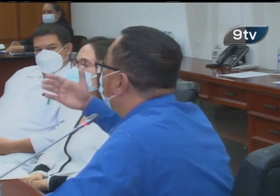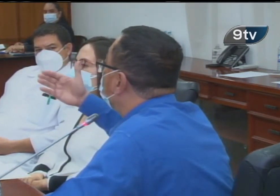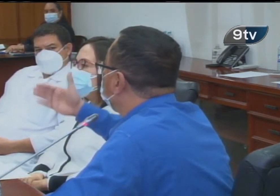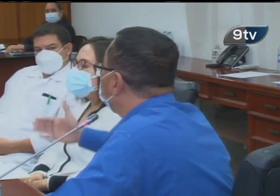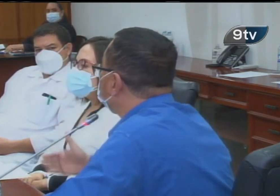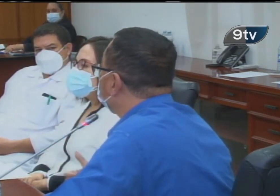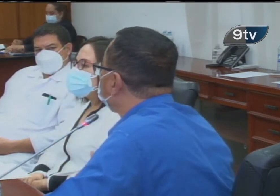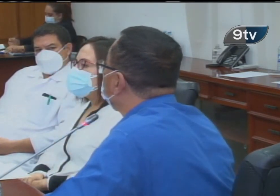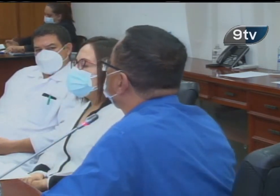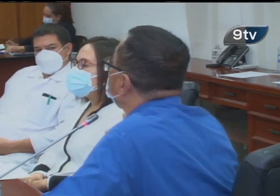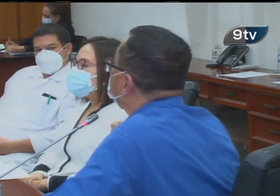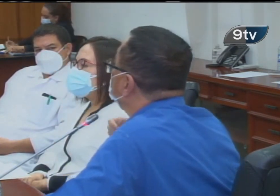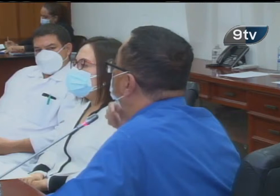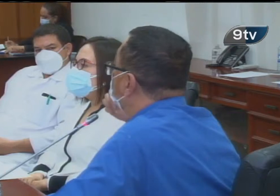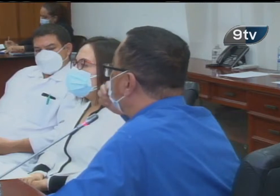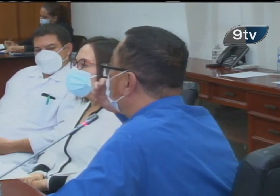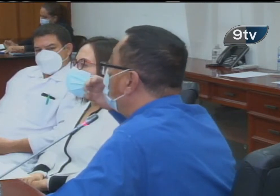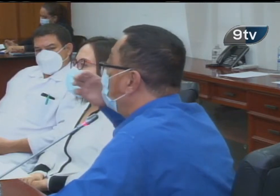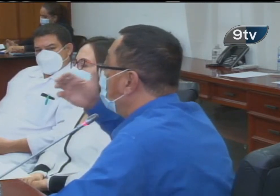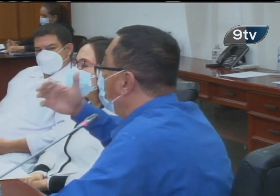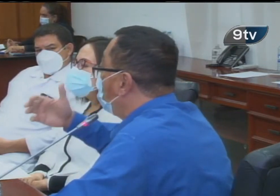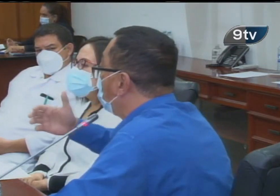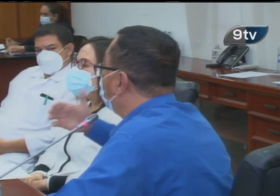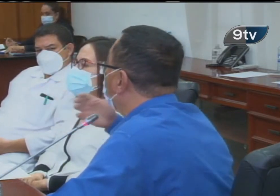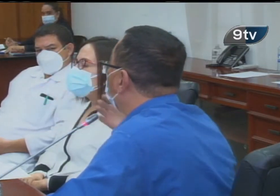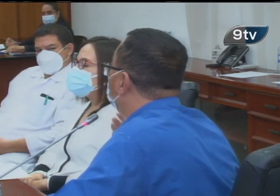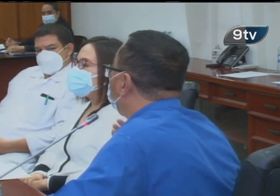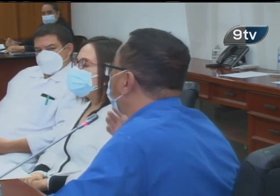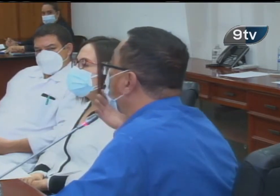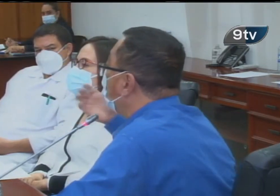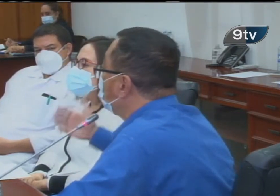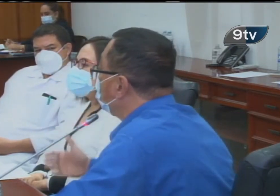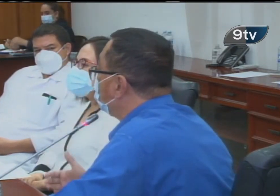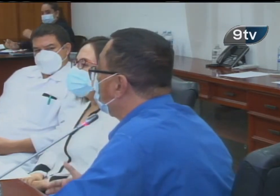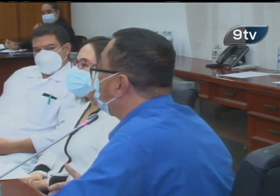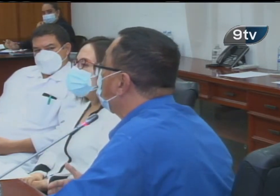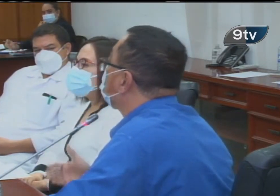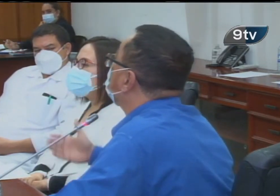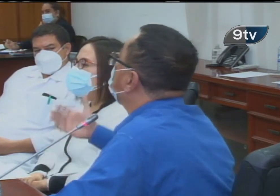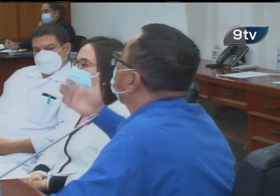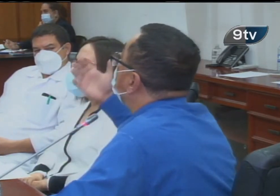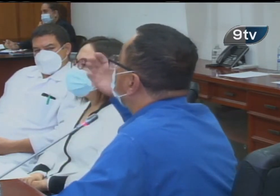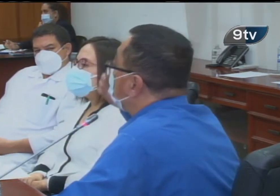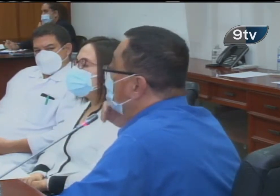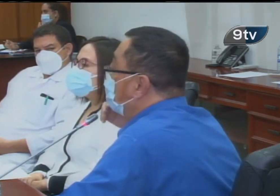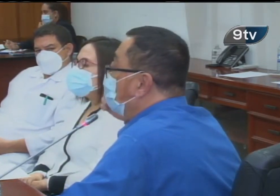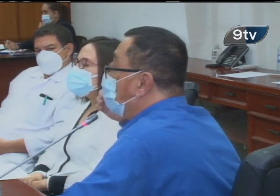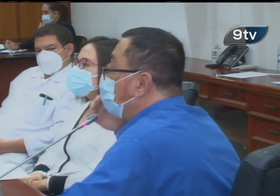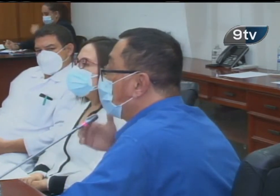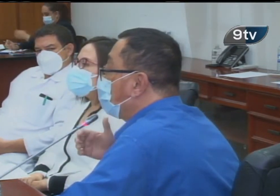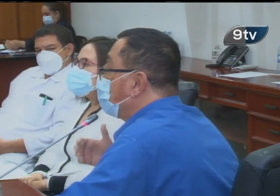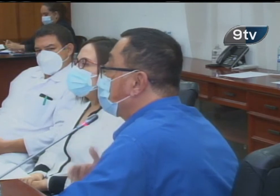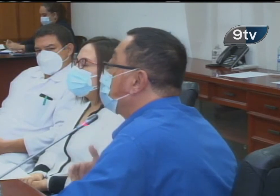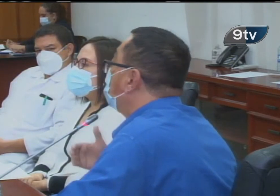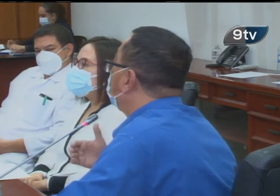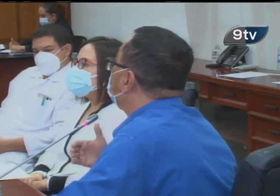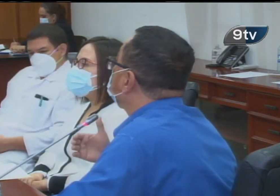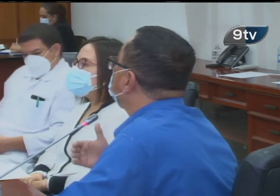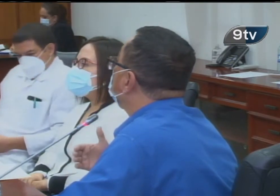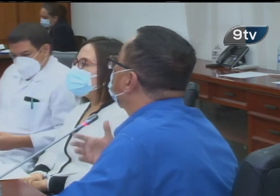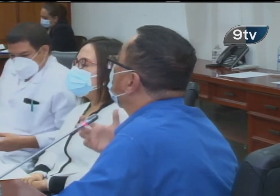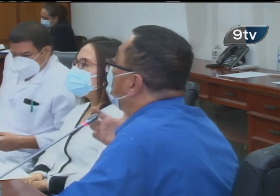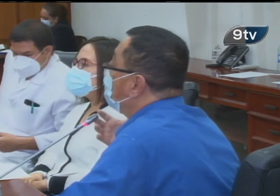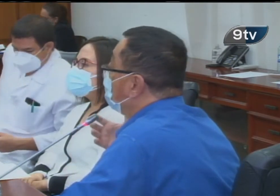definidas en cuanto a la investigación científica, de los pros, los contras de cada una de las vacunas, nos iban a convocar nuevamente